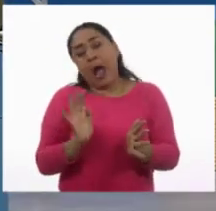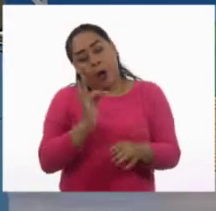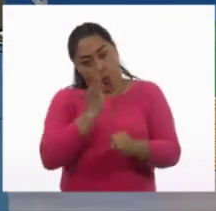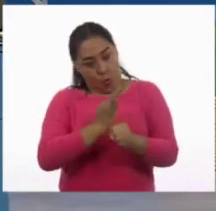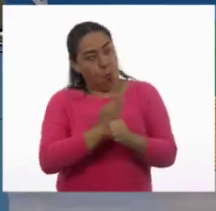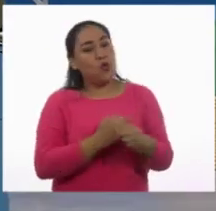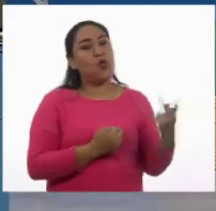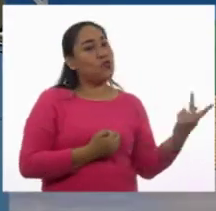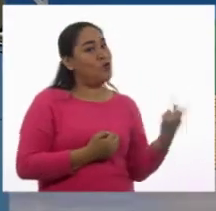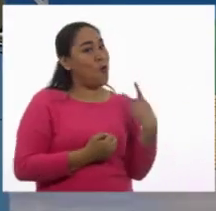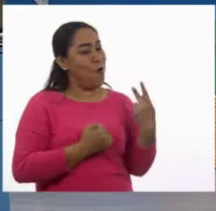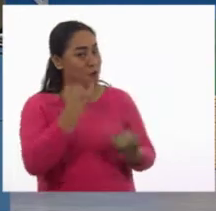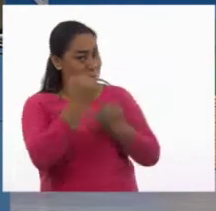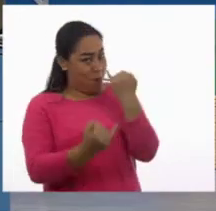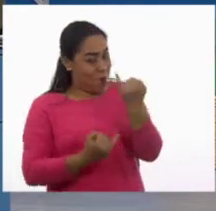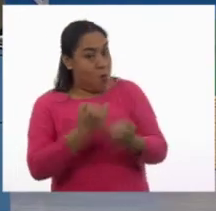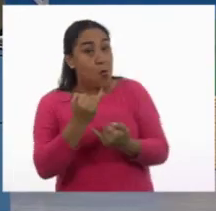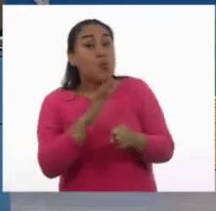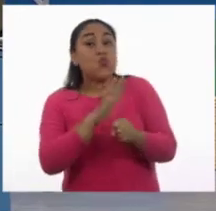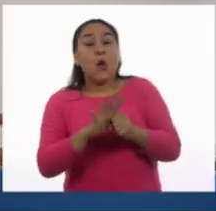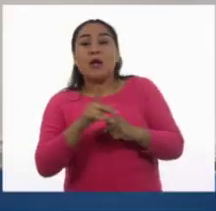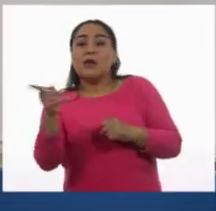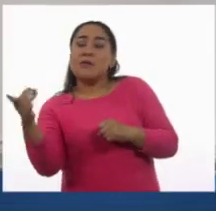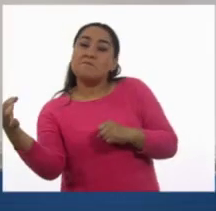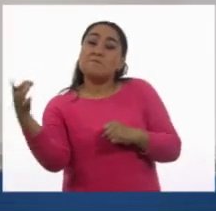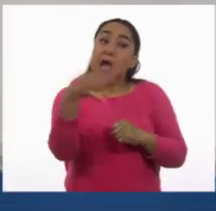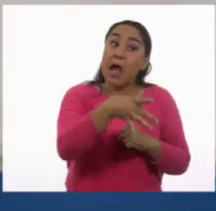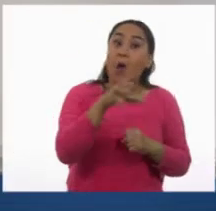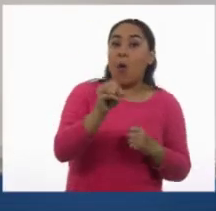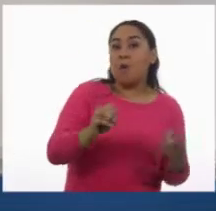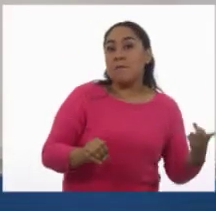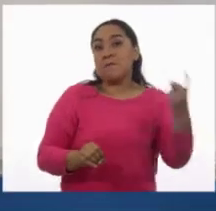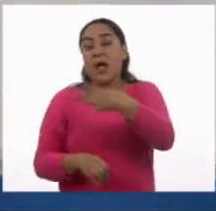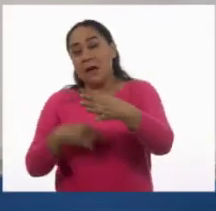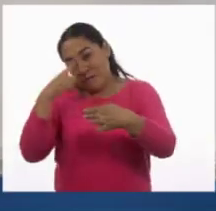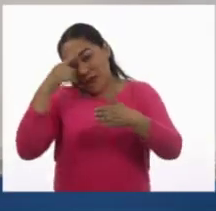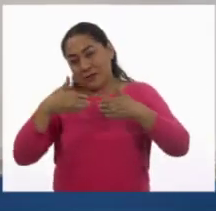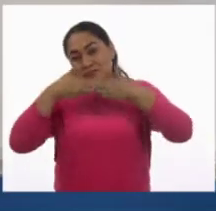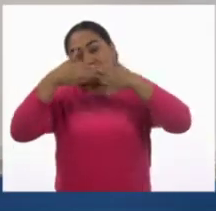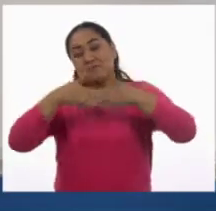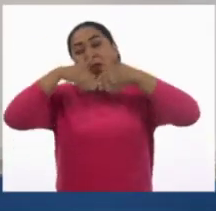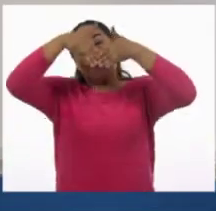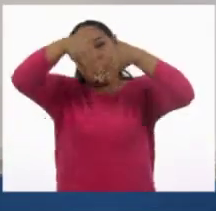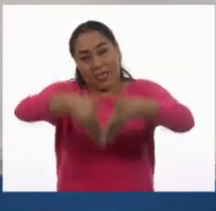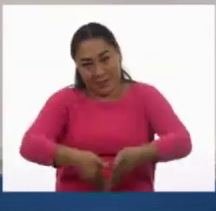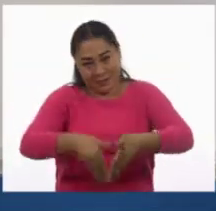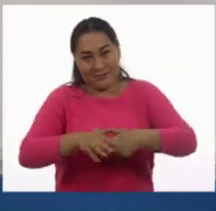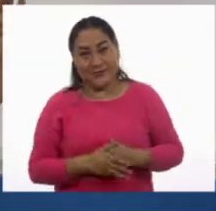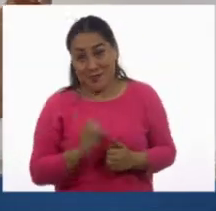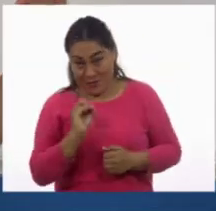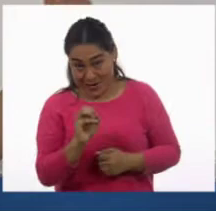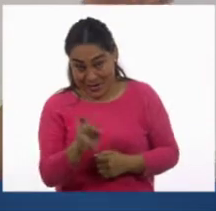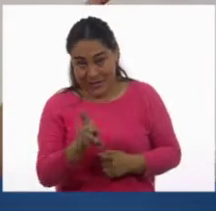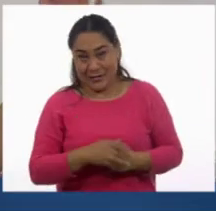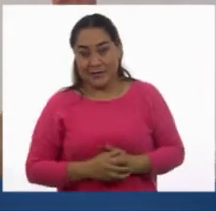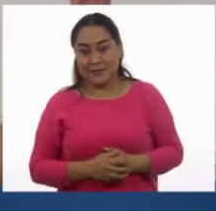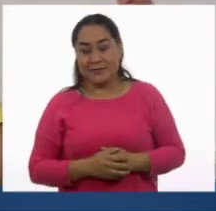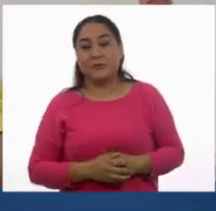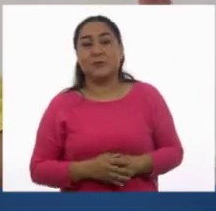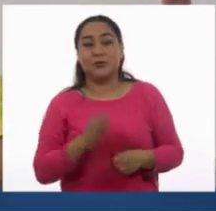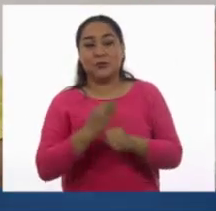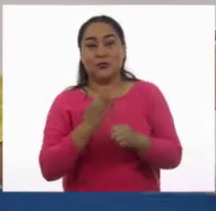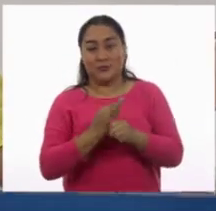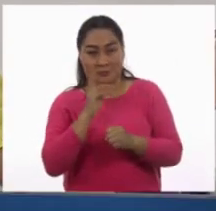lo menos hasta que una logre hundir una embarcación de la otra. Ajá. Muy bien. Vamos a situarnos de manera que no nos veamos,